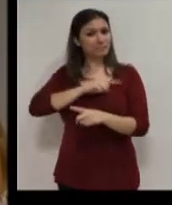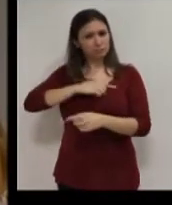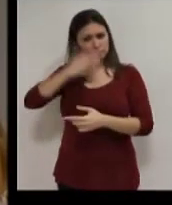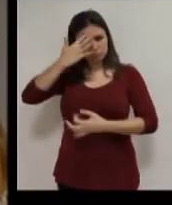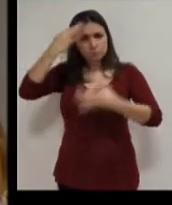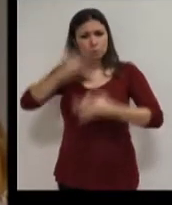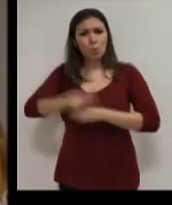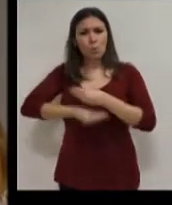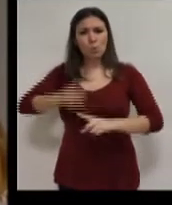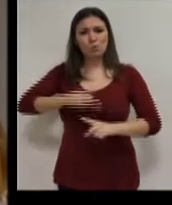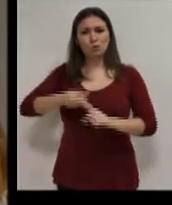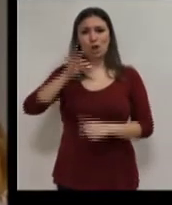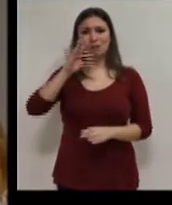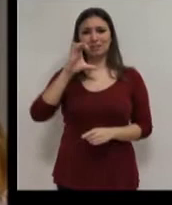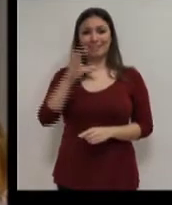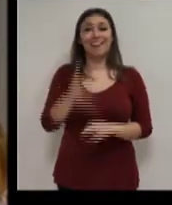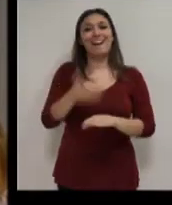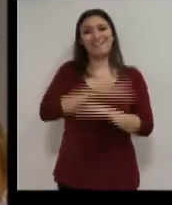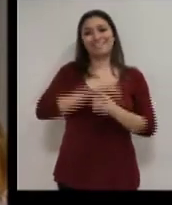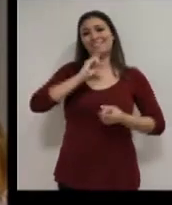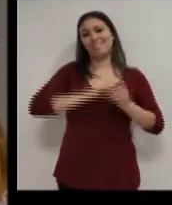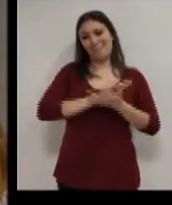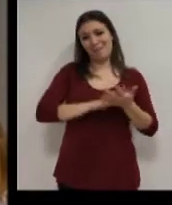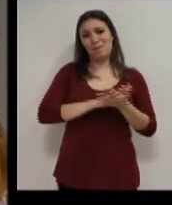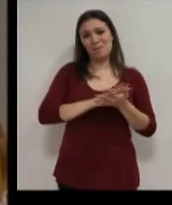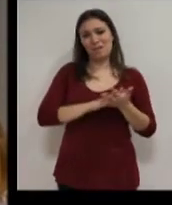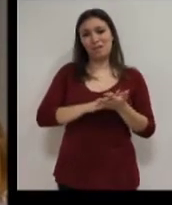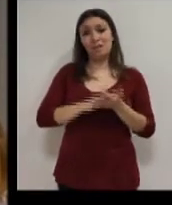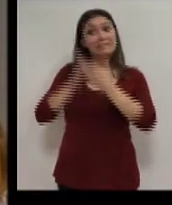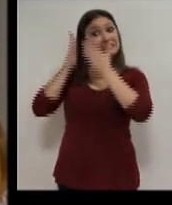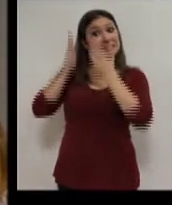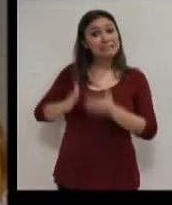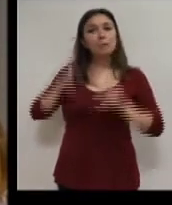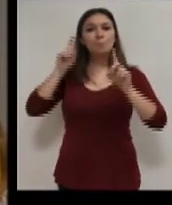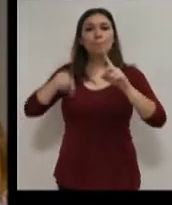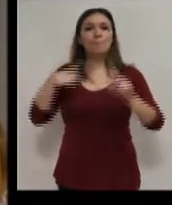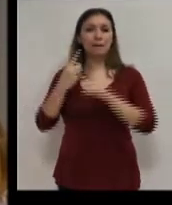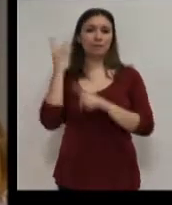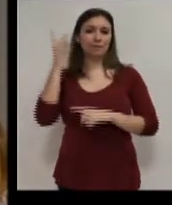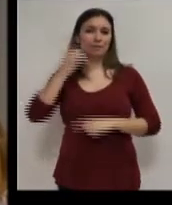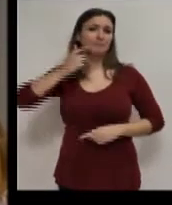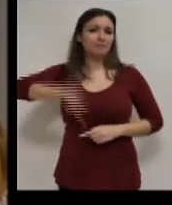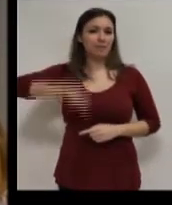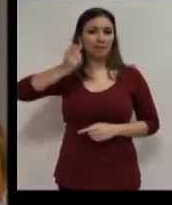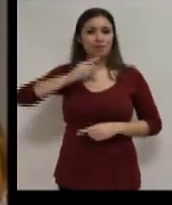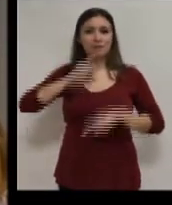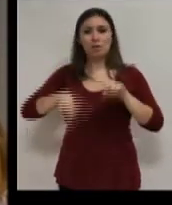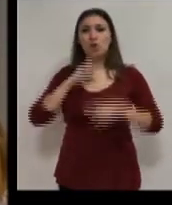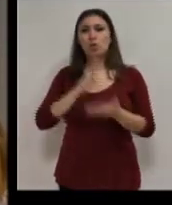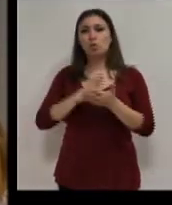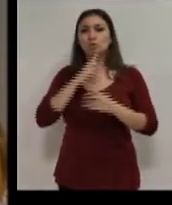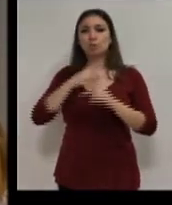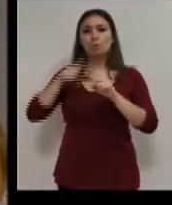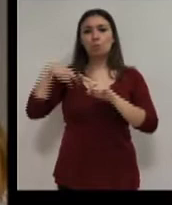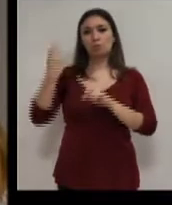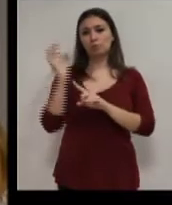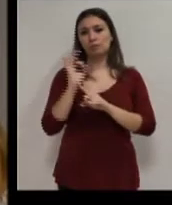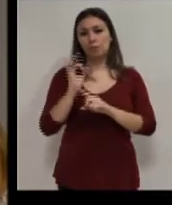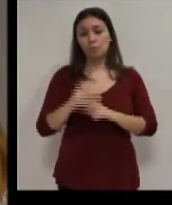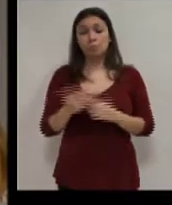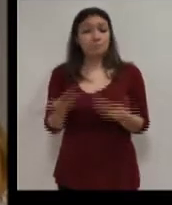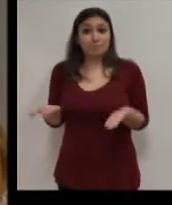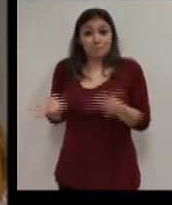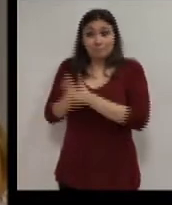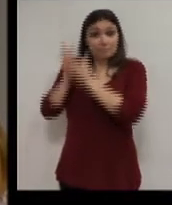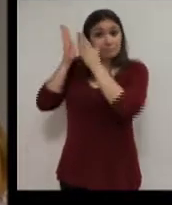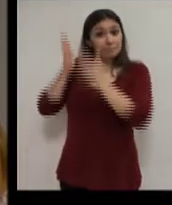Madrid, y además es un convencido de las TIC, por lo que hemos previamente hablado, y es profesor y conferenciante habitual en cursos